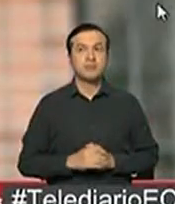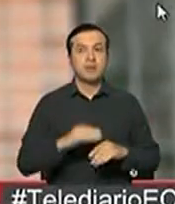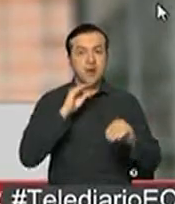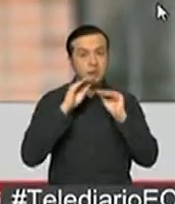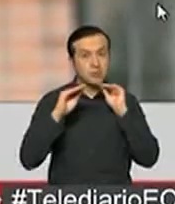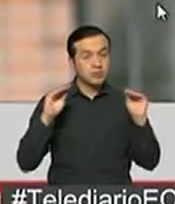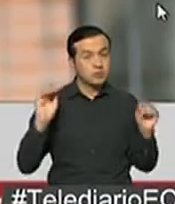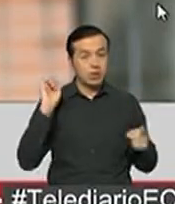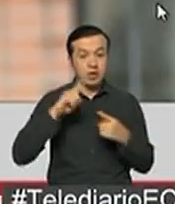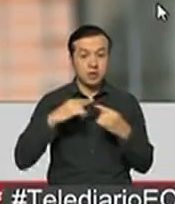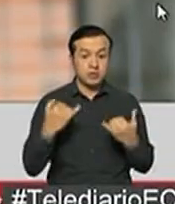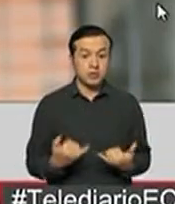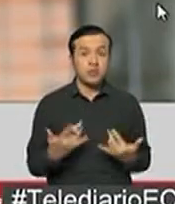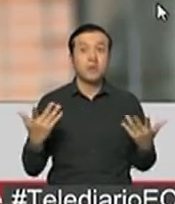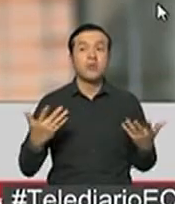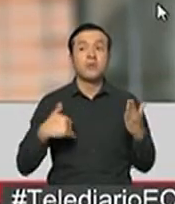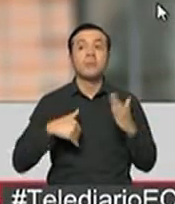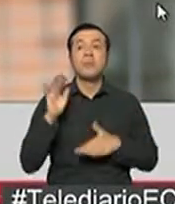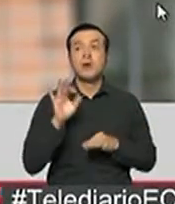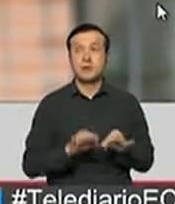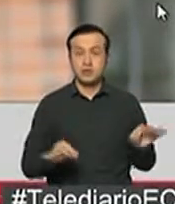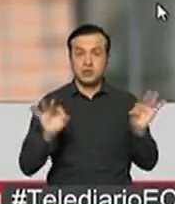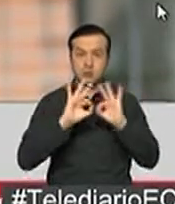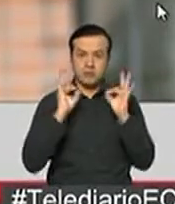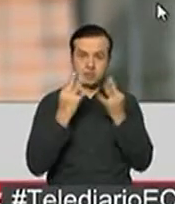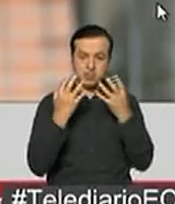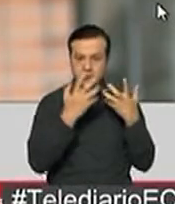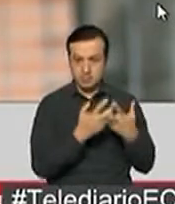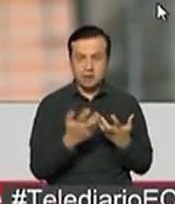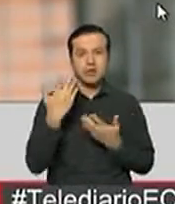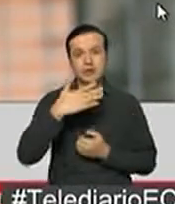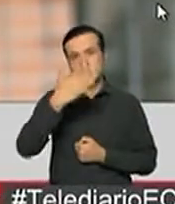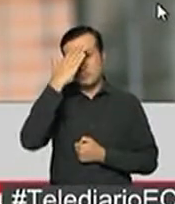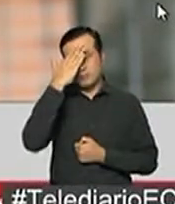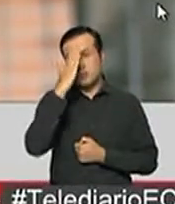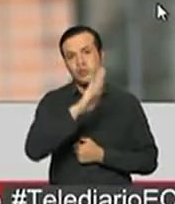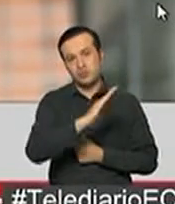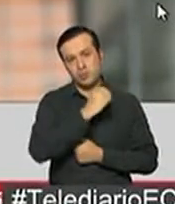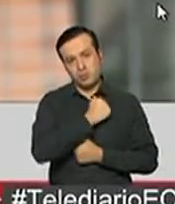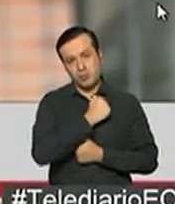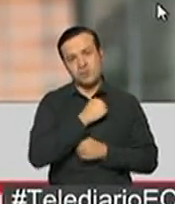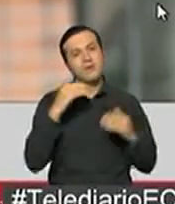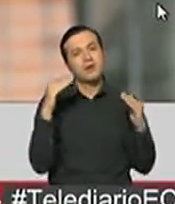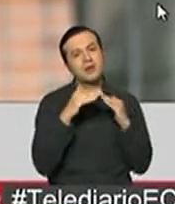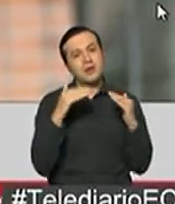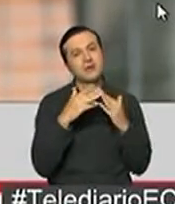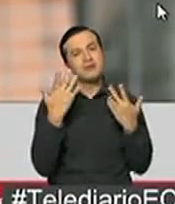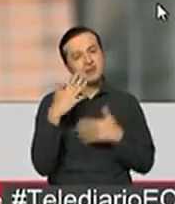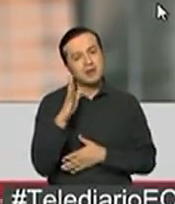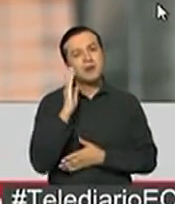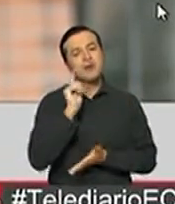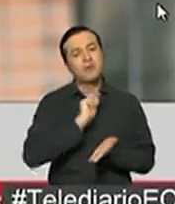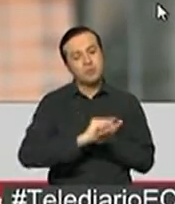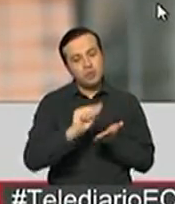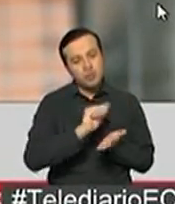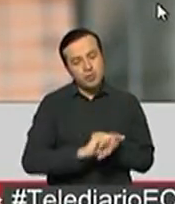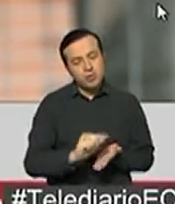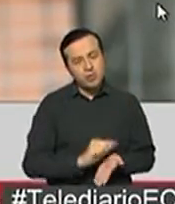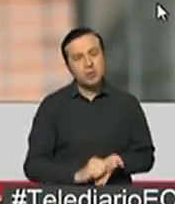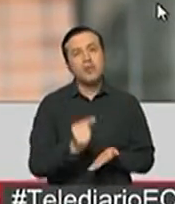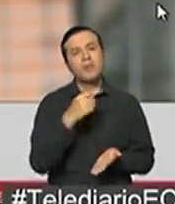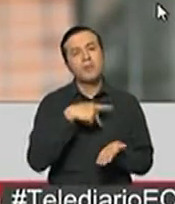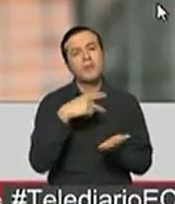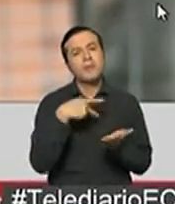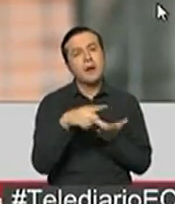nada que consolide más la unidad familiar como el saber que tienen una casita propia y que están pagando la de manera fácil